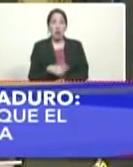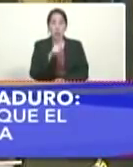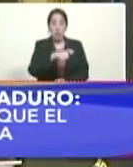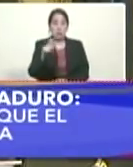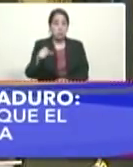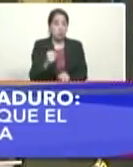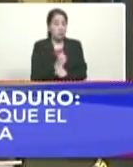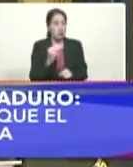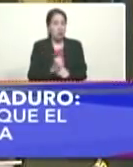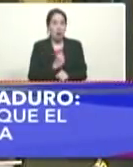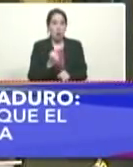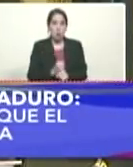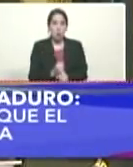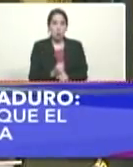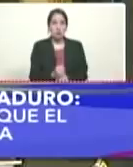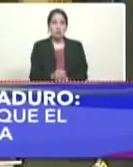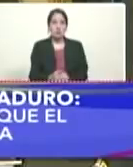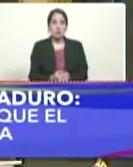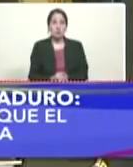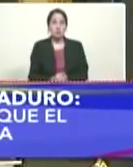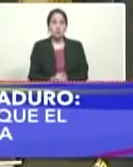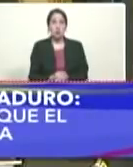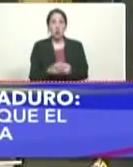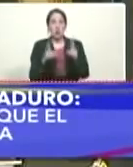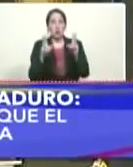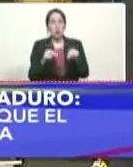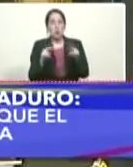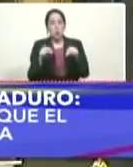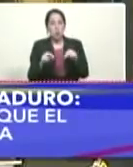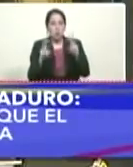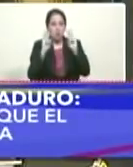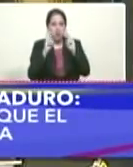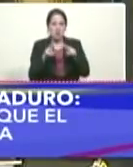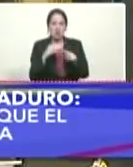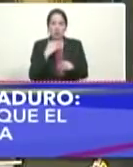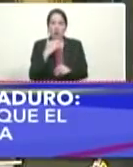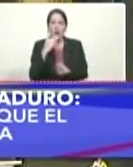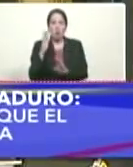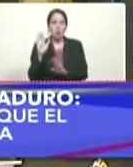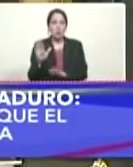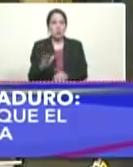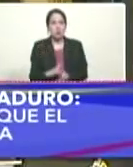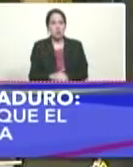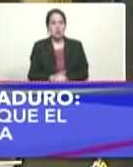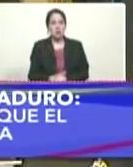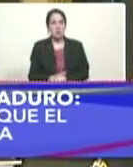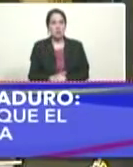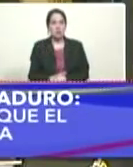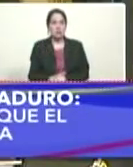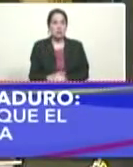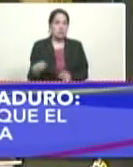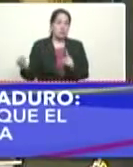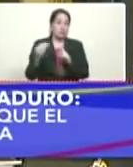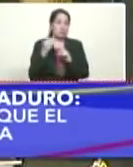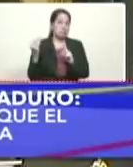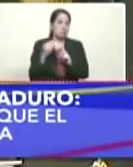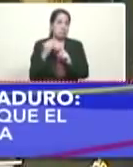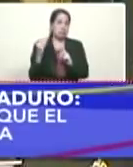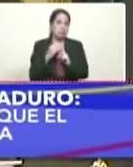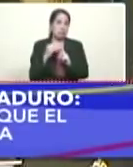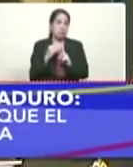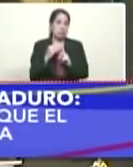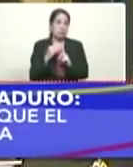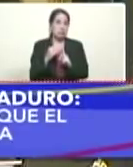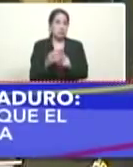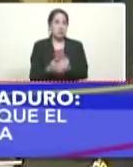muy trabajadora nunca habían visto algo así ataque y